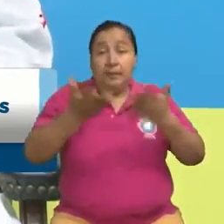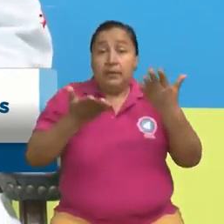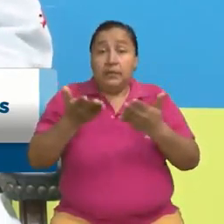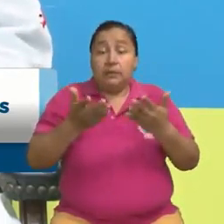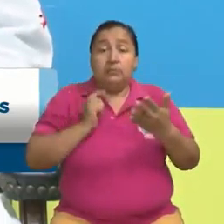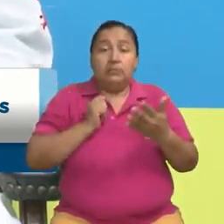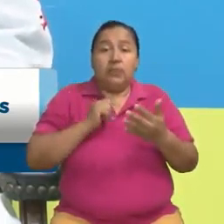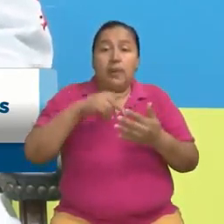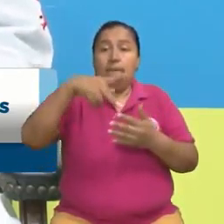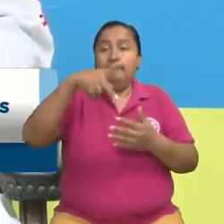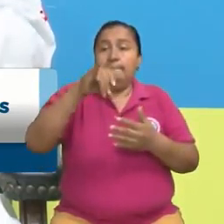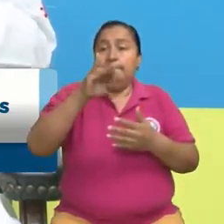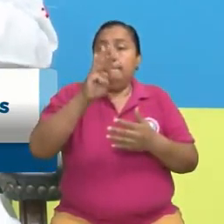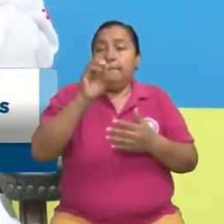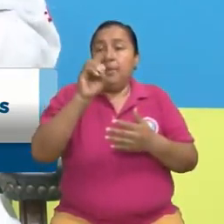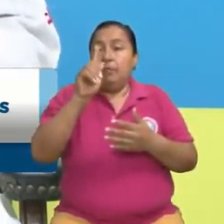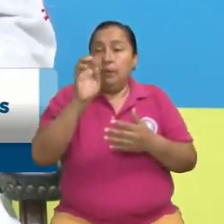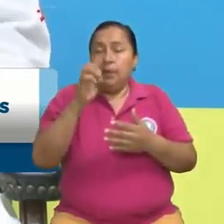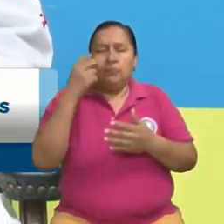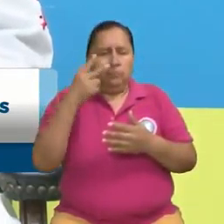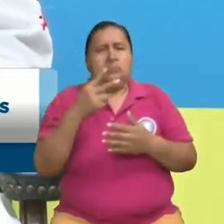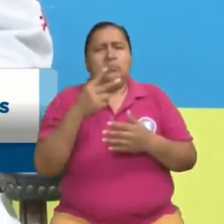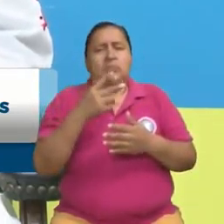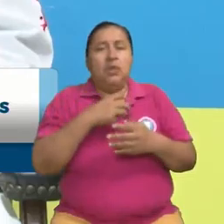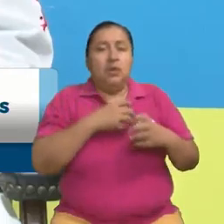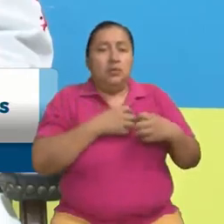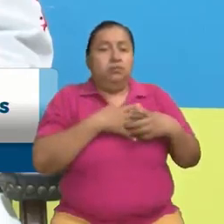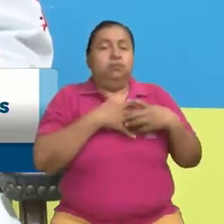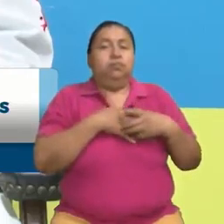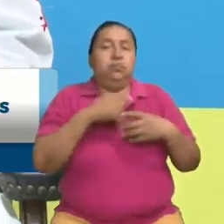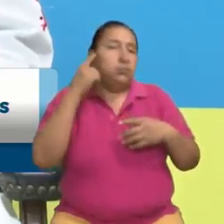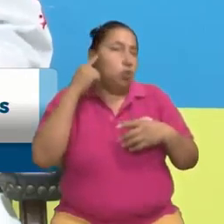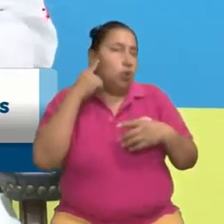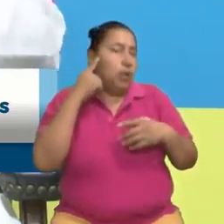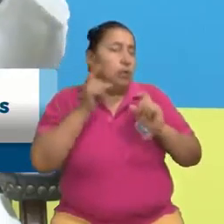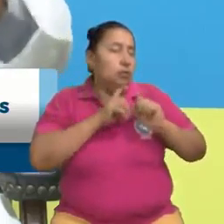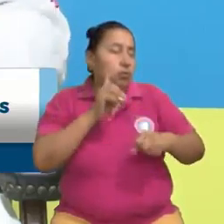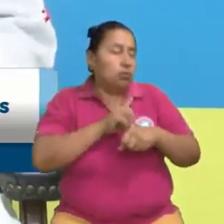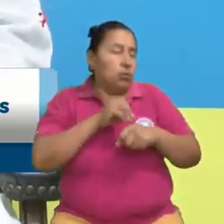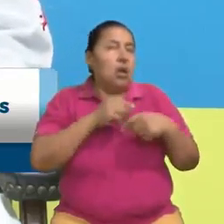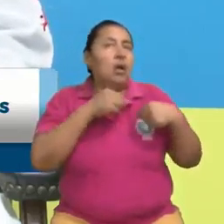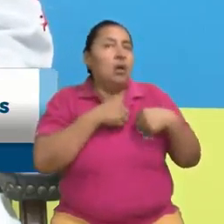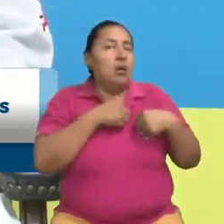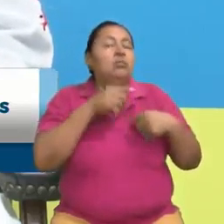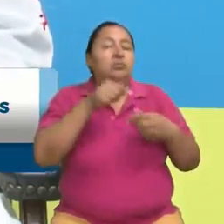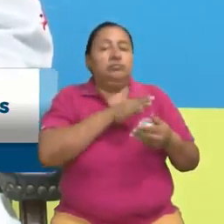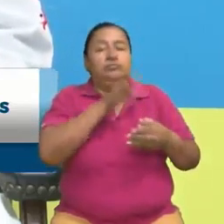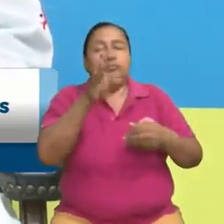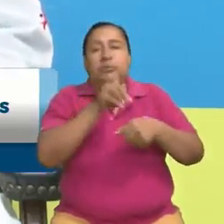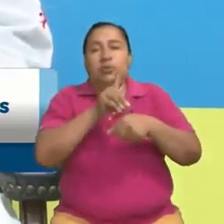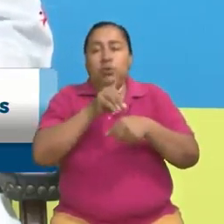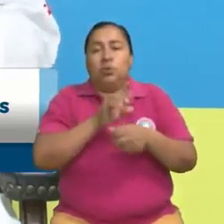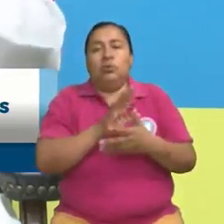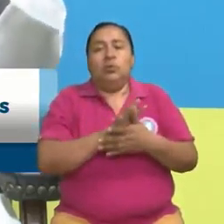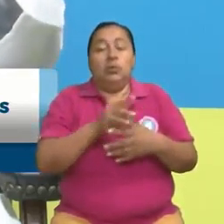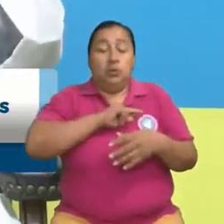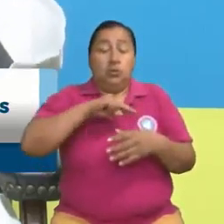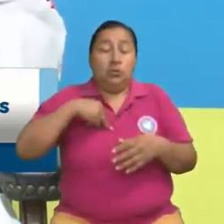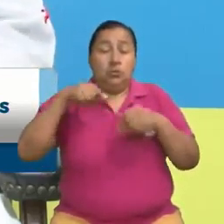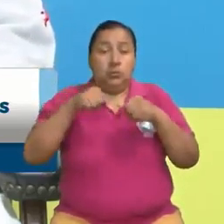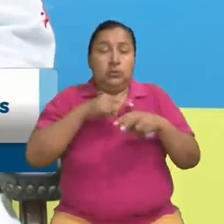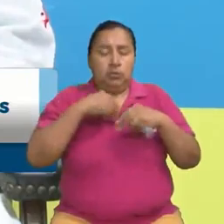signo pivote es el soplo que le escucha el médico y esa es la causa de referencia. Nosotros hacemos